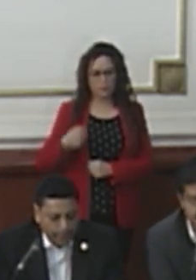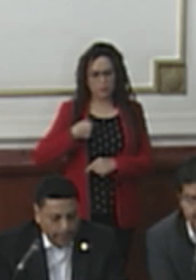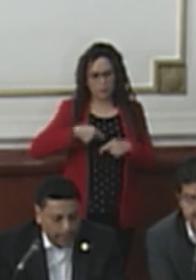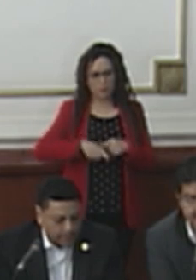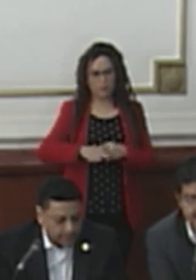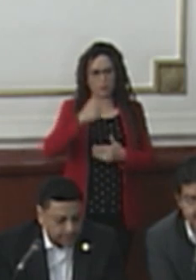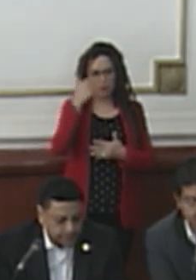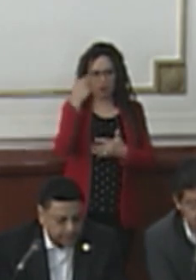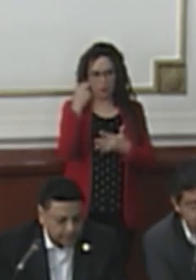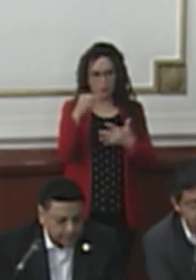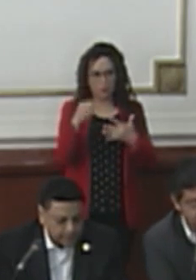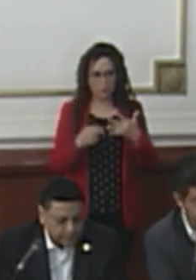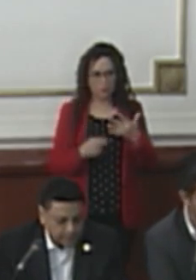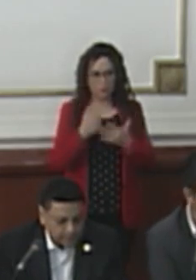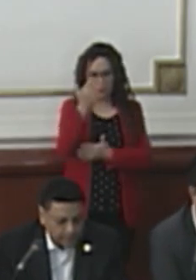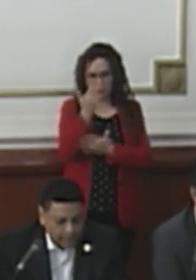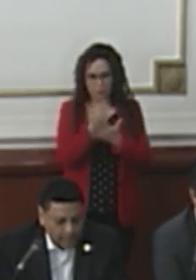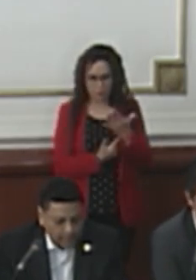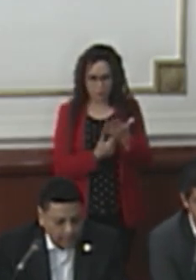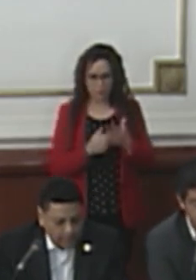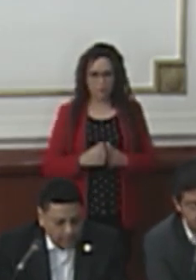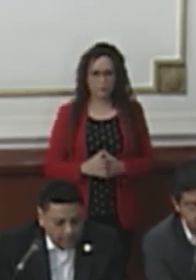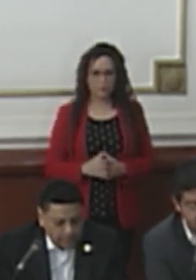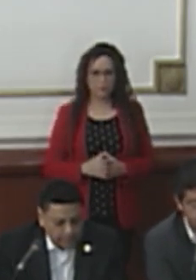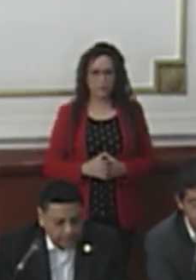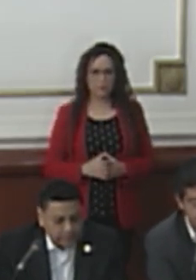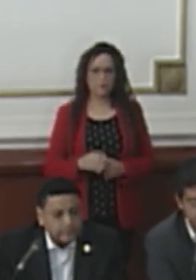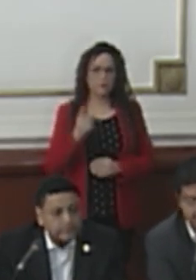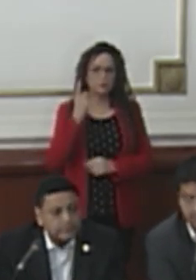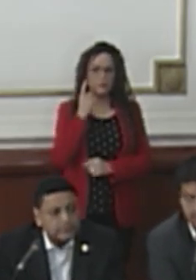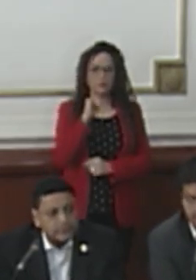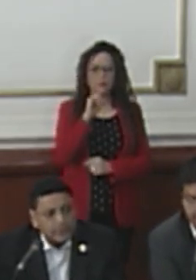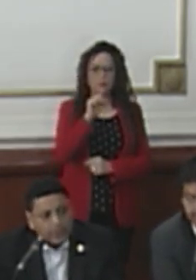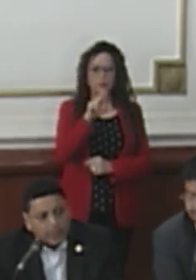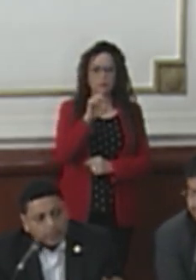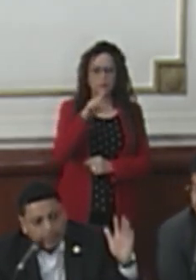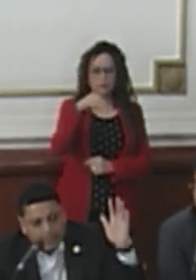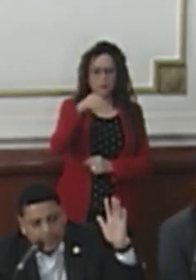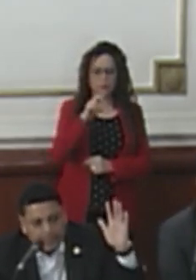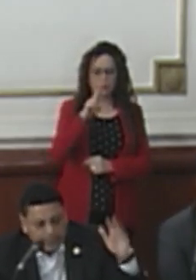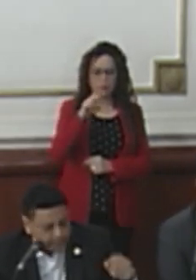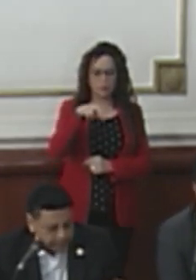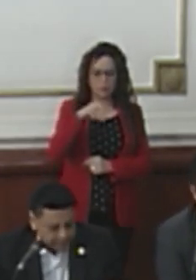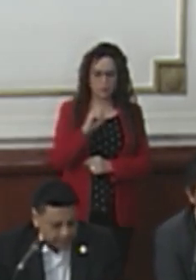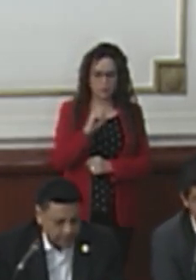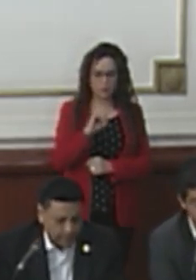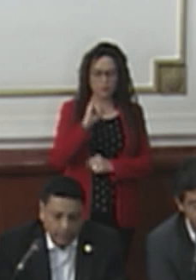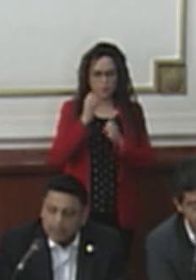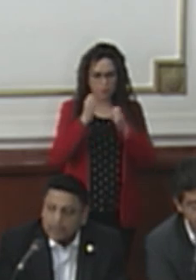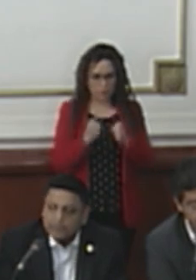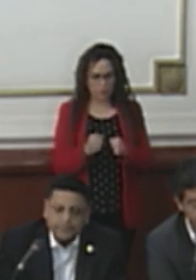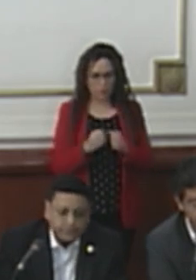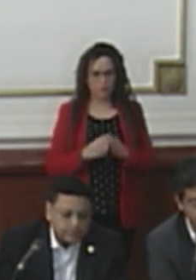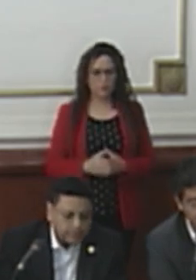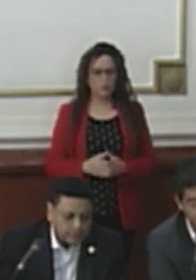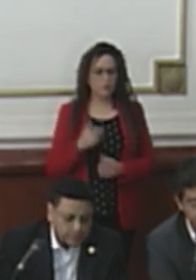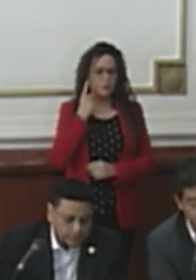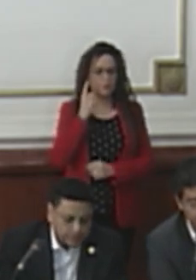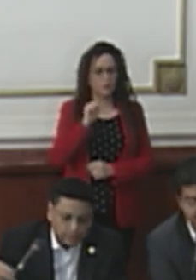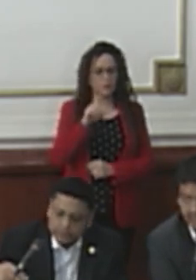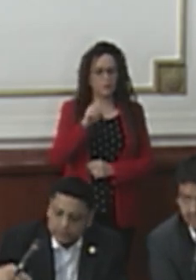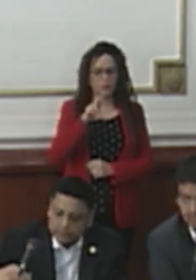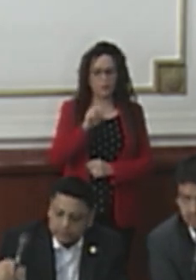lista de asistencia correspondiente. Diputado Israel Moreno Rivera. Presente. Diputado